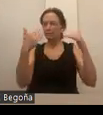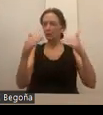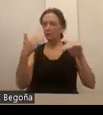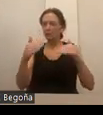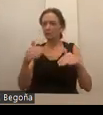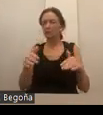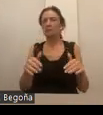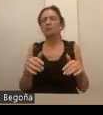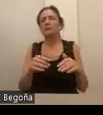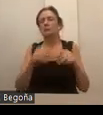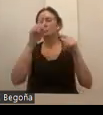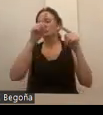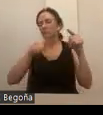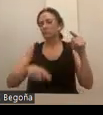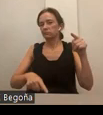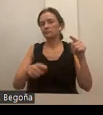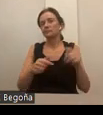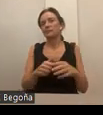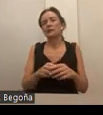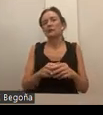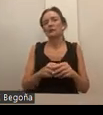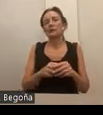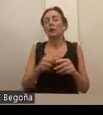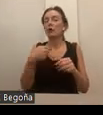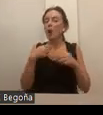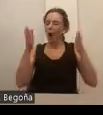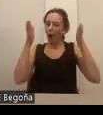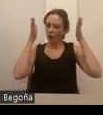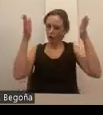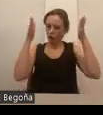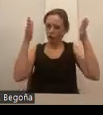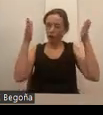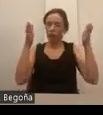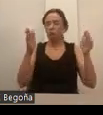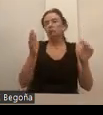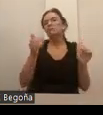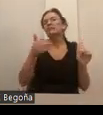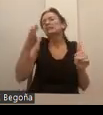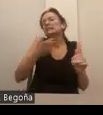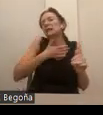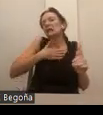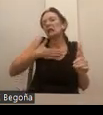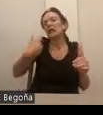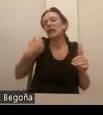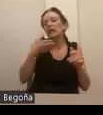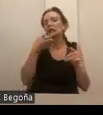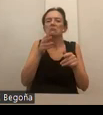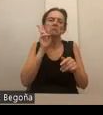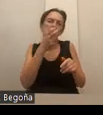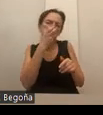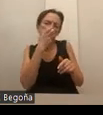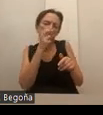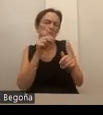curso completo. Y os la recomiendo por si queréis entrar, echarle un vistazo y aprender